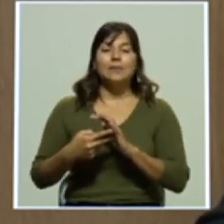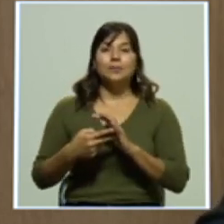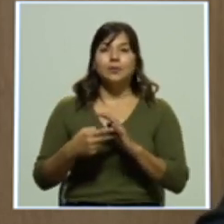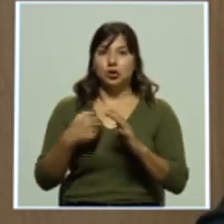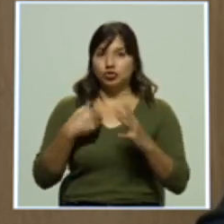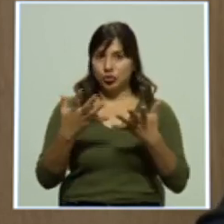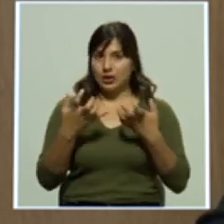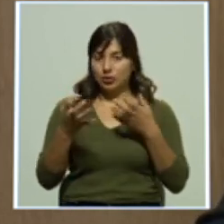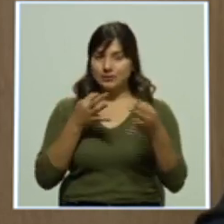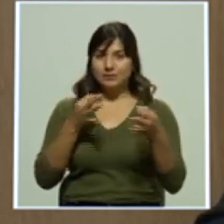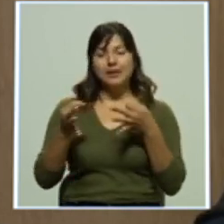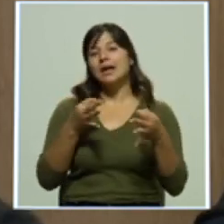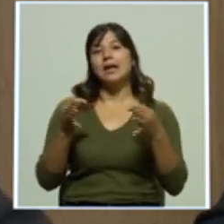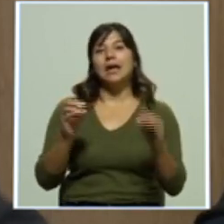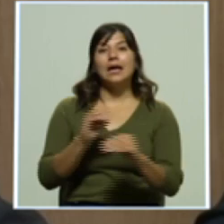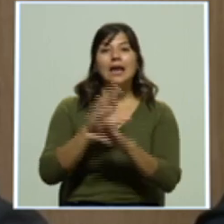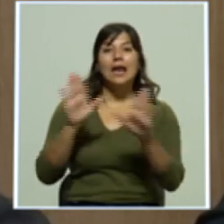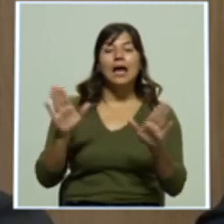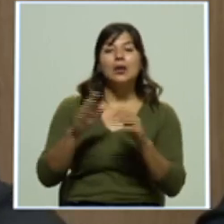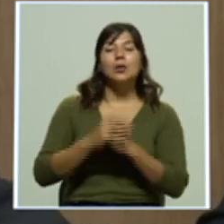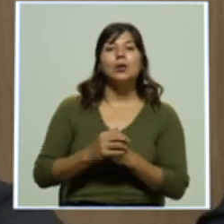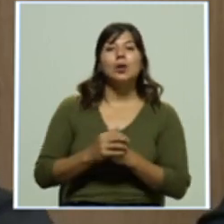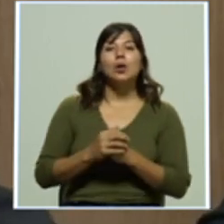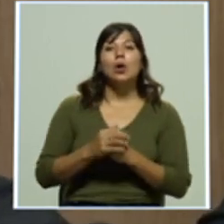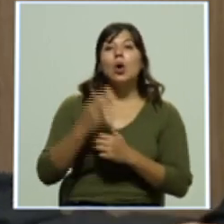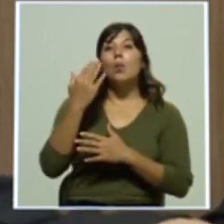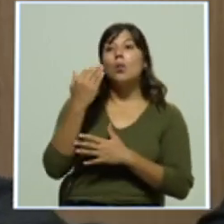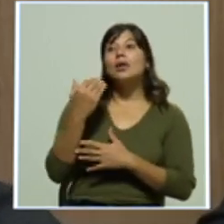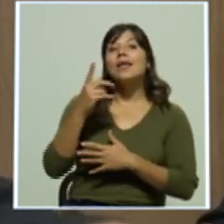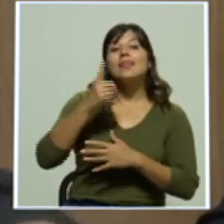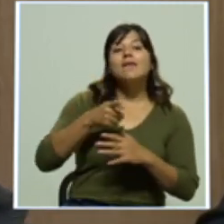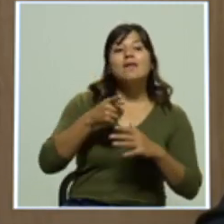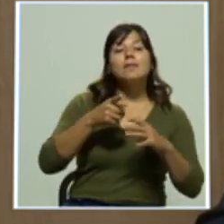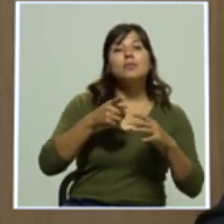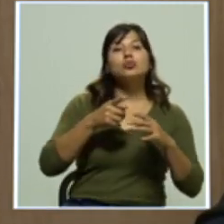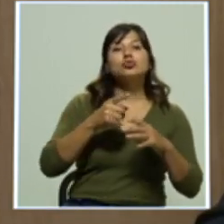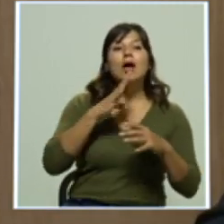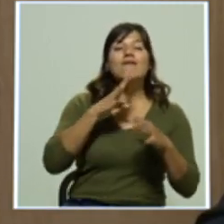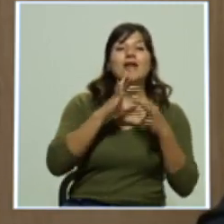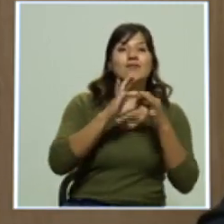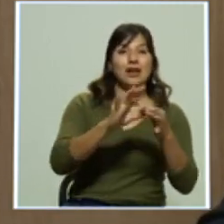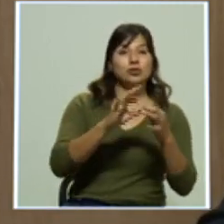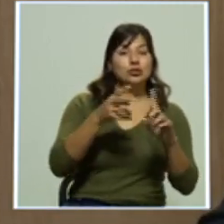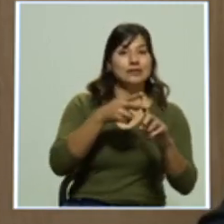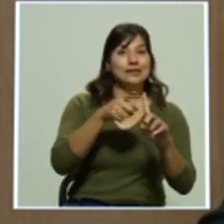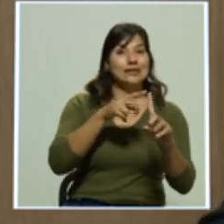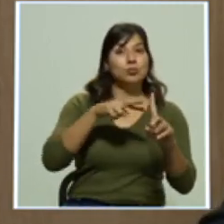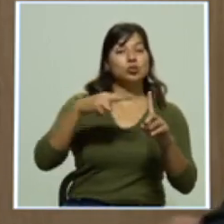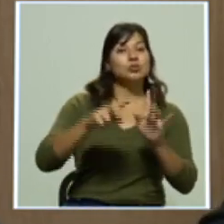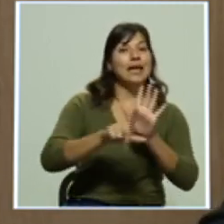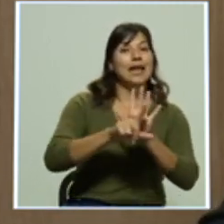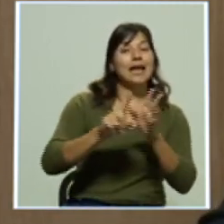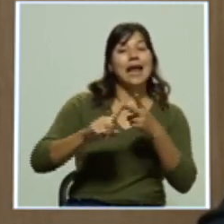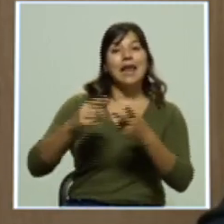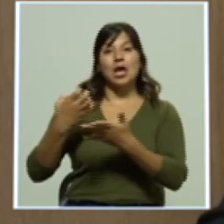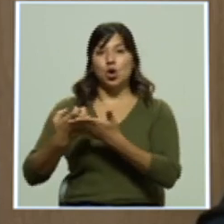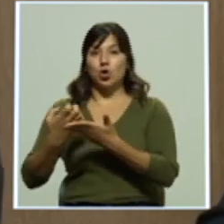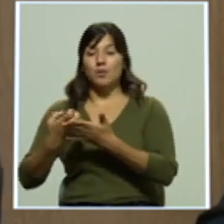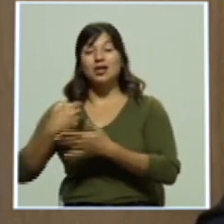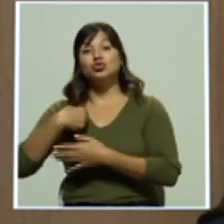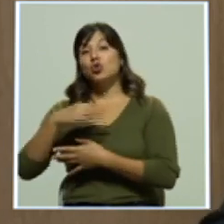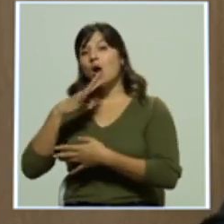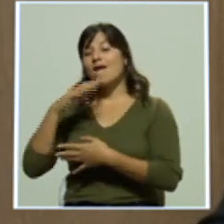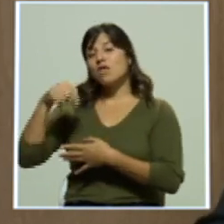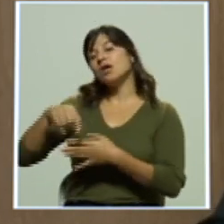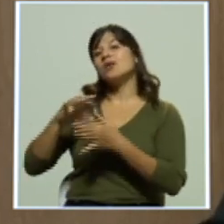claro, porque yo le dije que había revisión legal y revisión económica. Me voy a referir aquí a la parte económica. Ya don Roberto se refirió